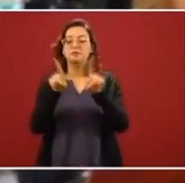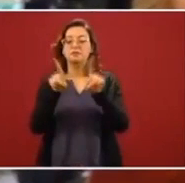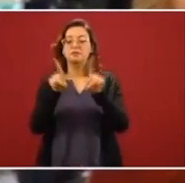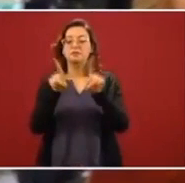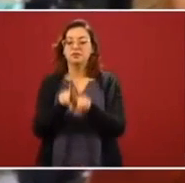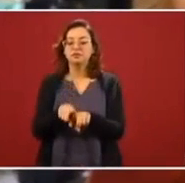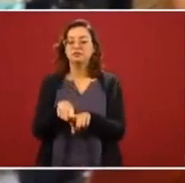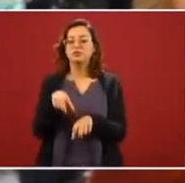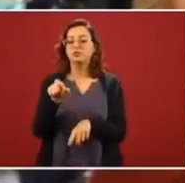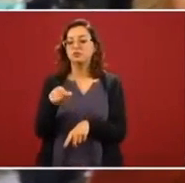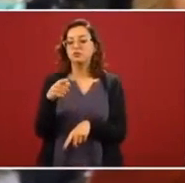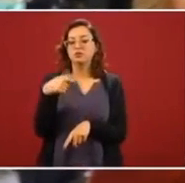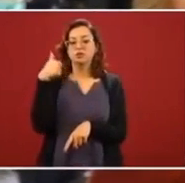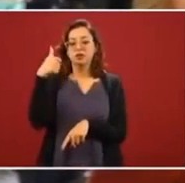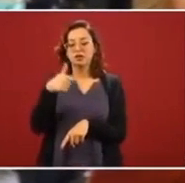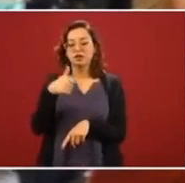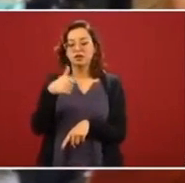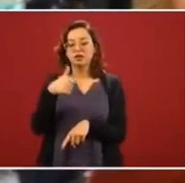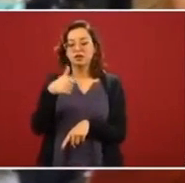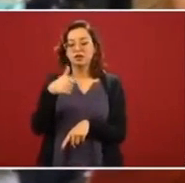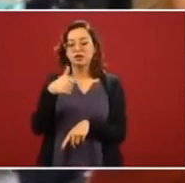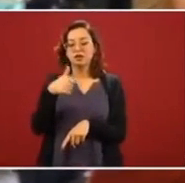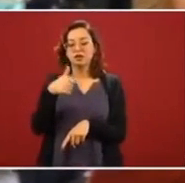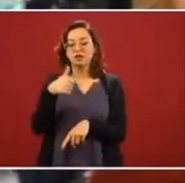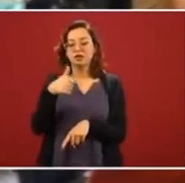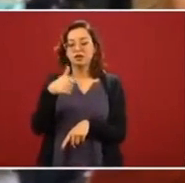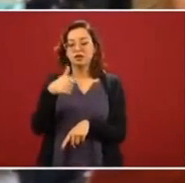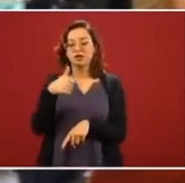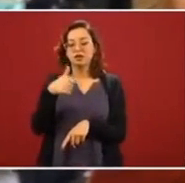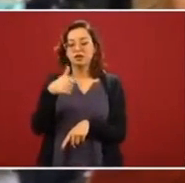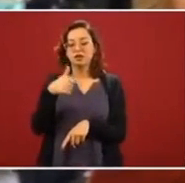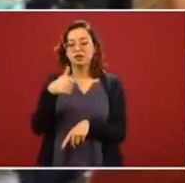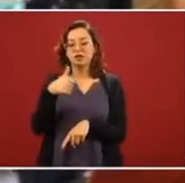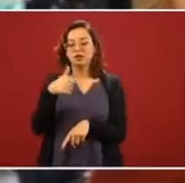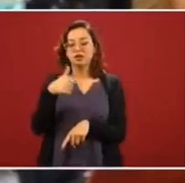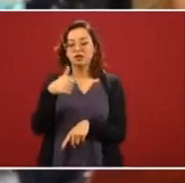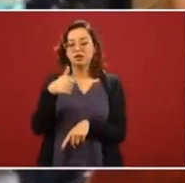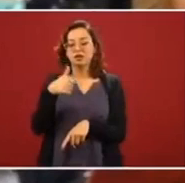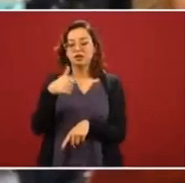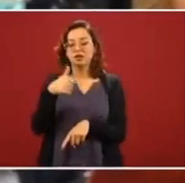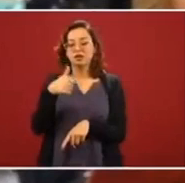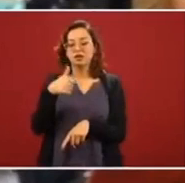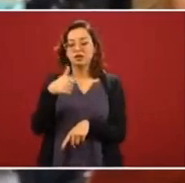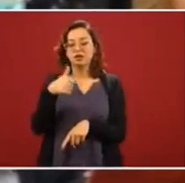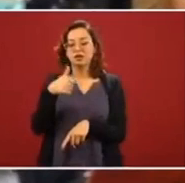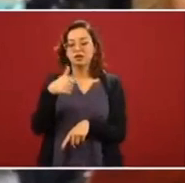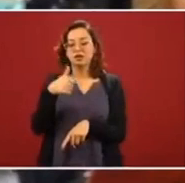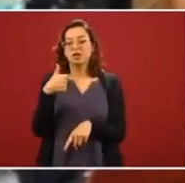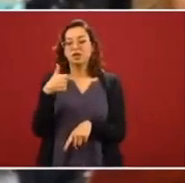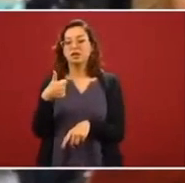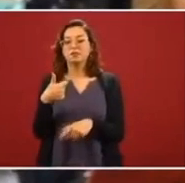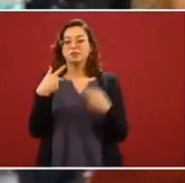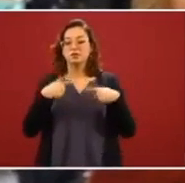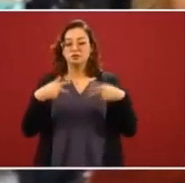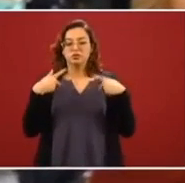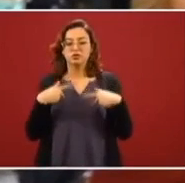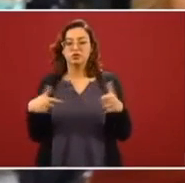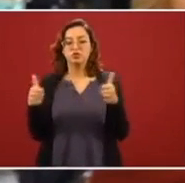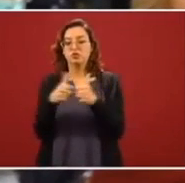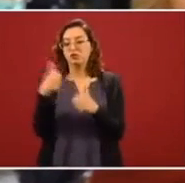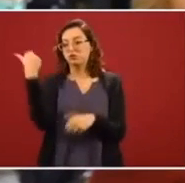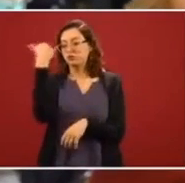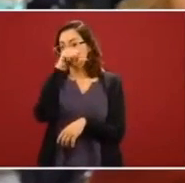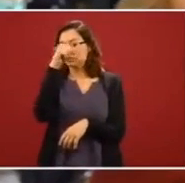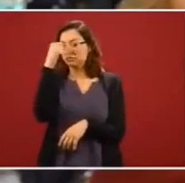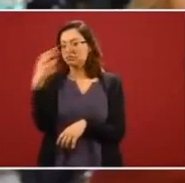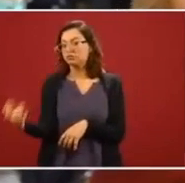Ese día se celebra con una nariz azul. And that day is celebrated by putting a blue nose on your face. Presidente, la